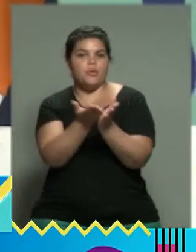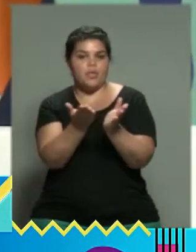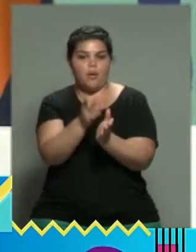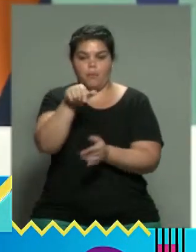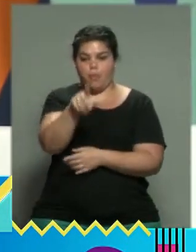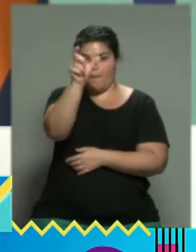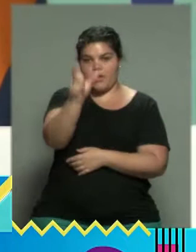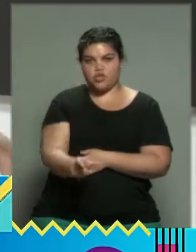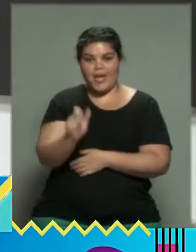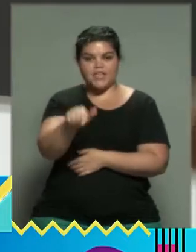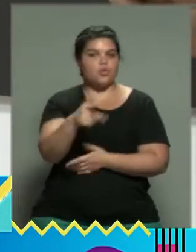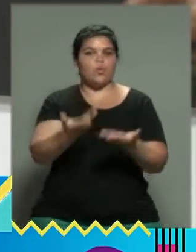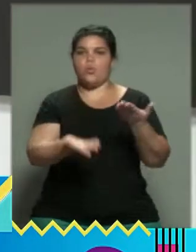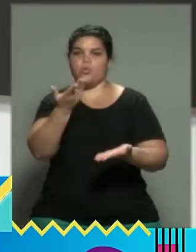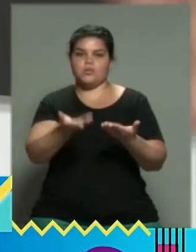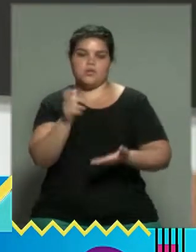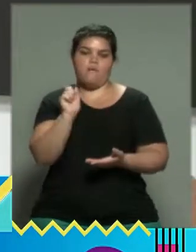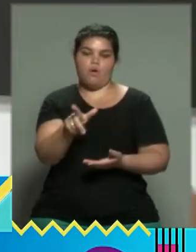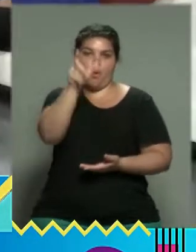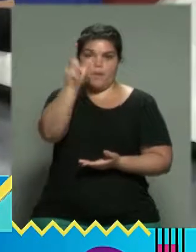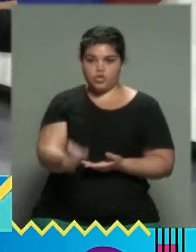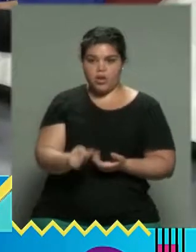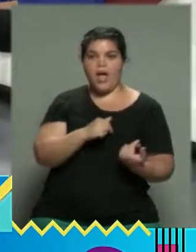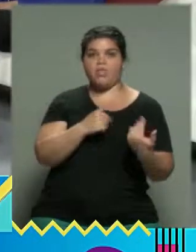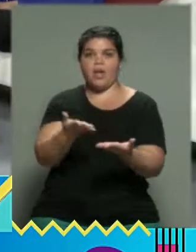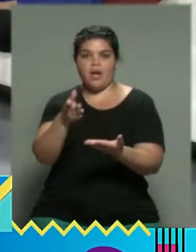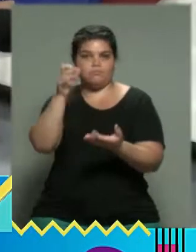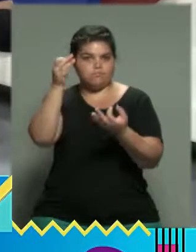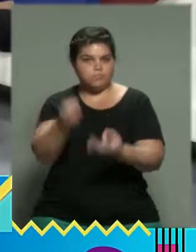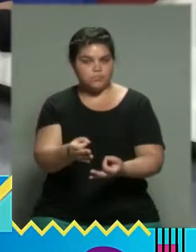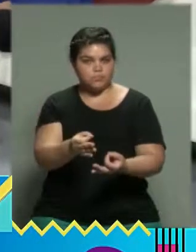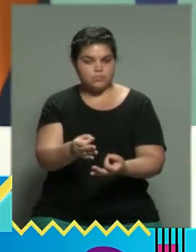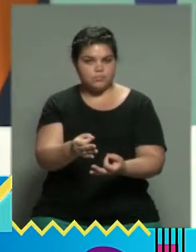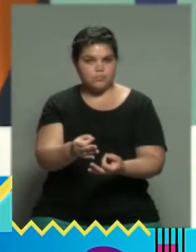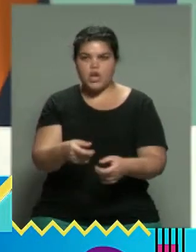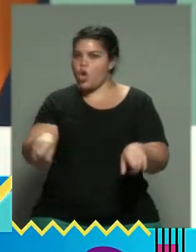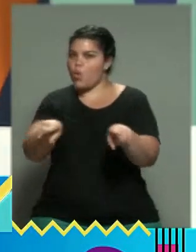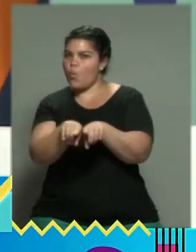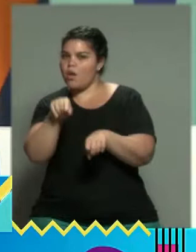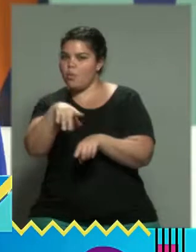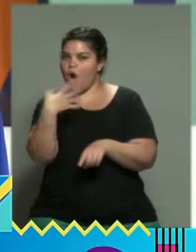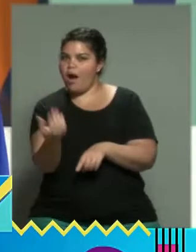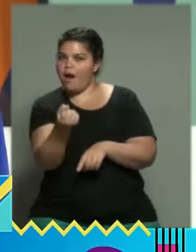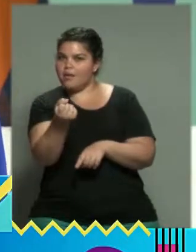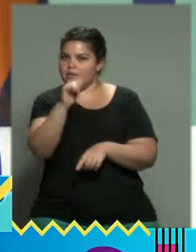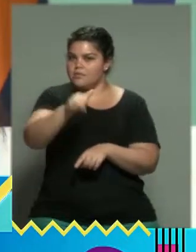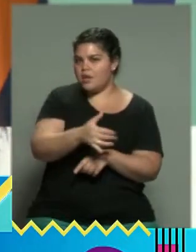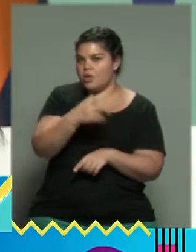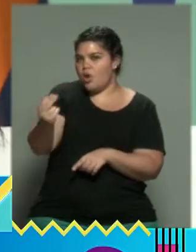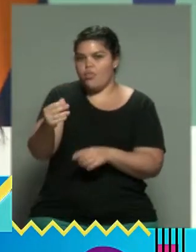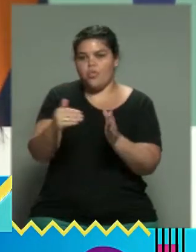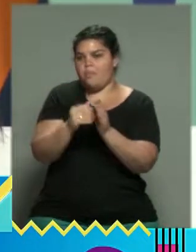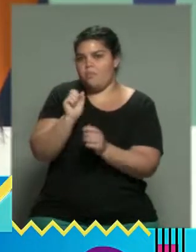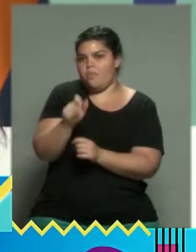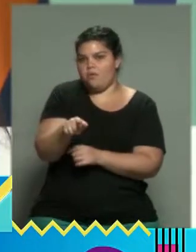eso es lo justo, lo que te toca como ser humano. Pero no es lo mismo que vos lo tomes o no lo tomes.